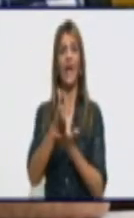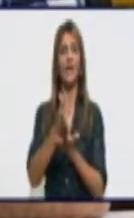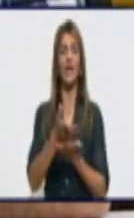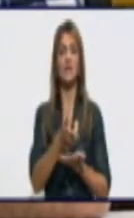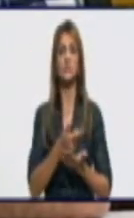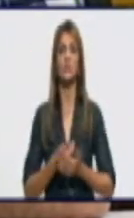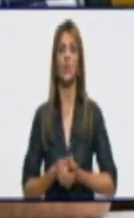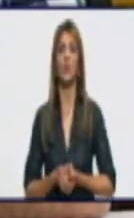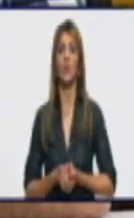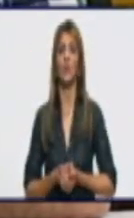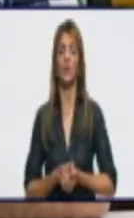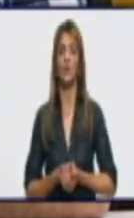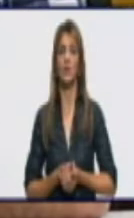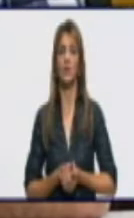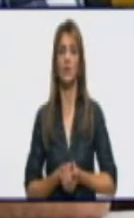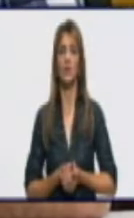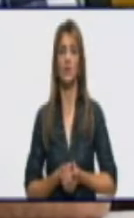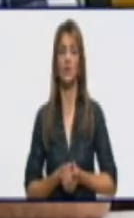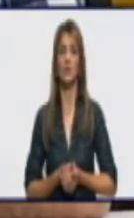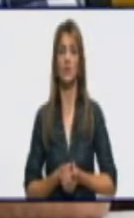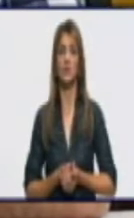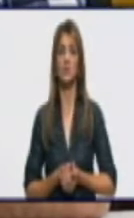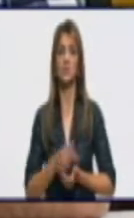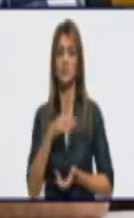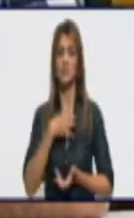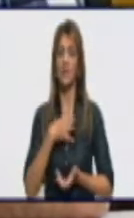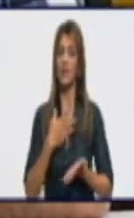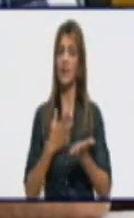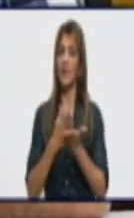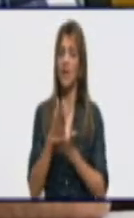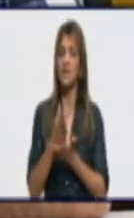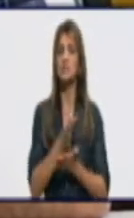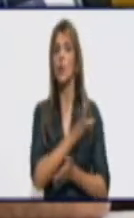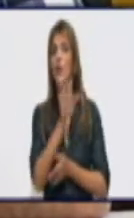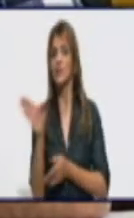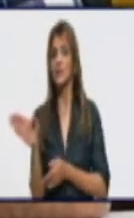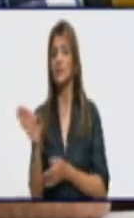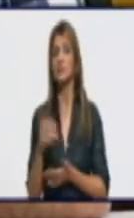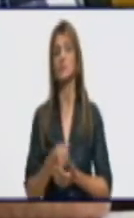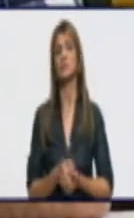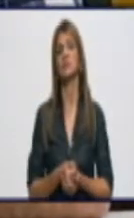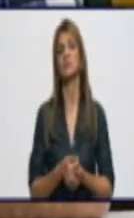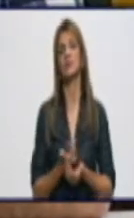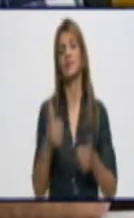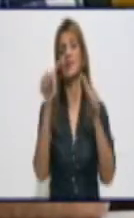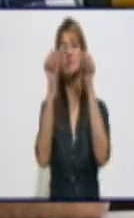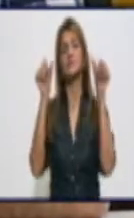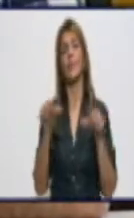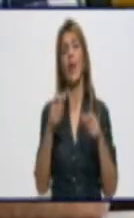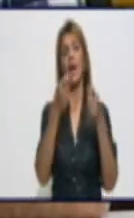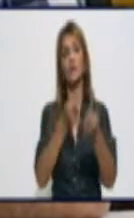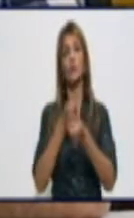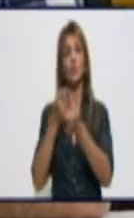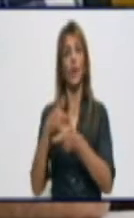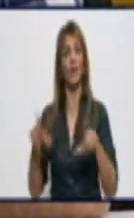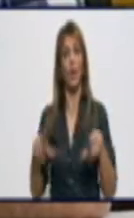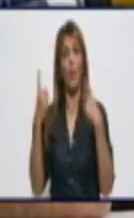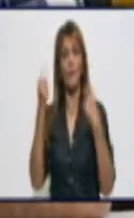comisiones agrarias de los municipios, y a la industria del Minal o a un matadero del sistema de la agricultura que cumpla las normas que